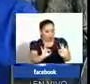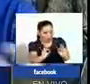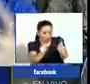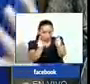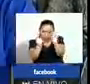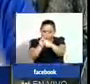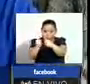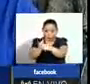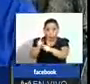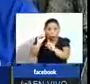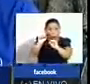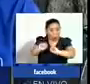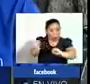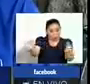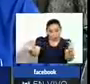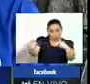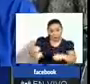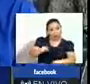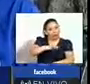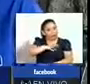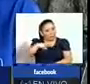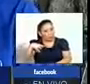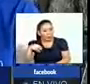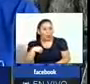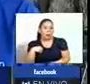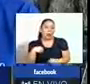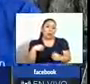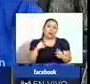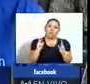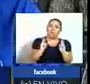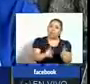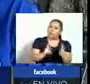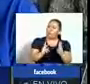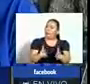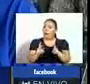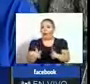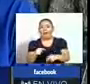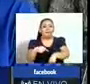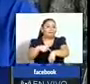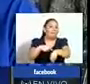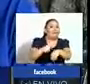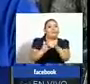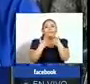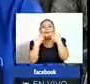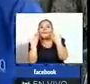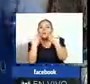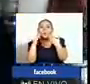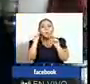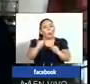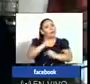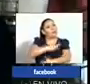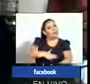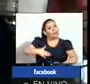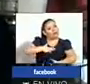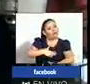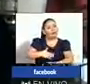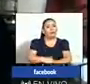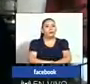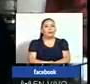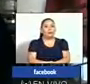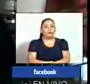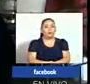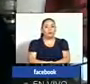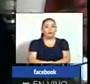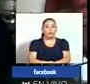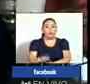ustedes puedan venir su familia, a departir, a pasar un momento alegre, que se vengan a divertir. Con respecto